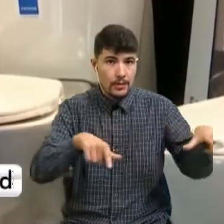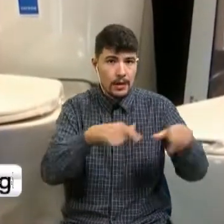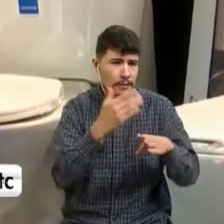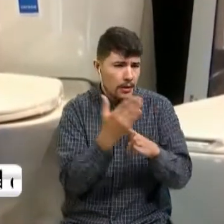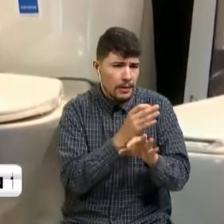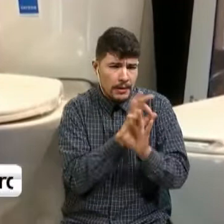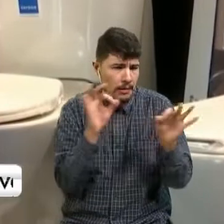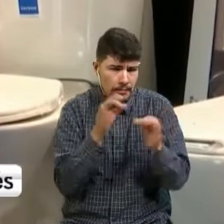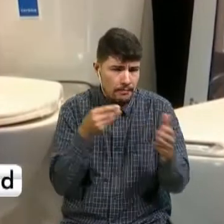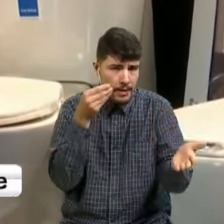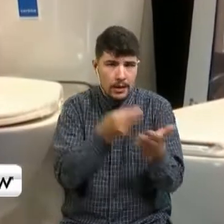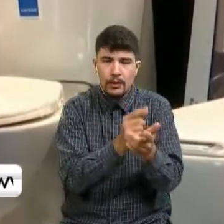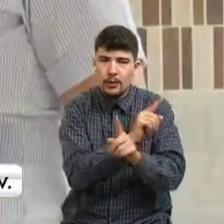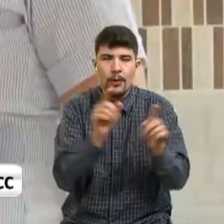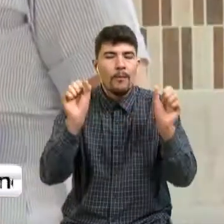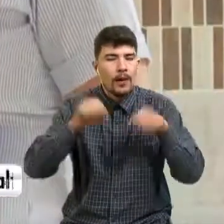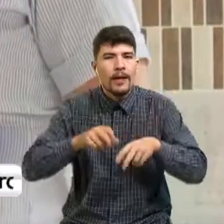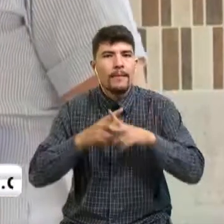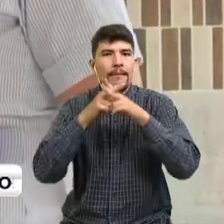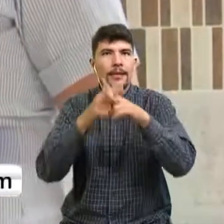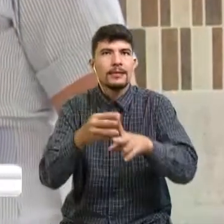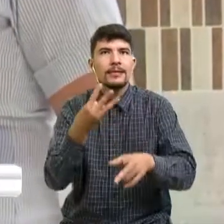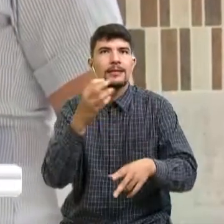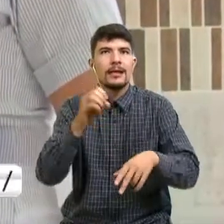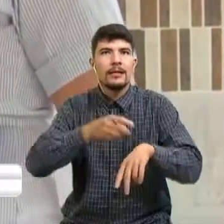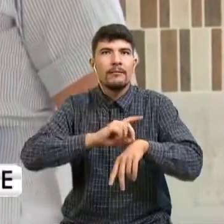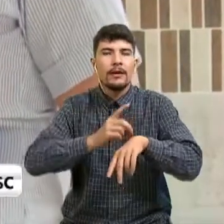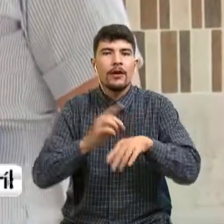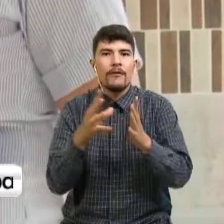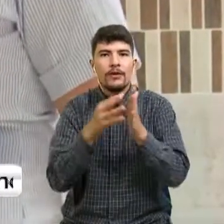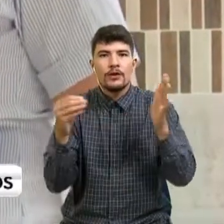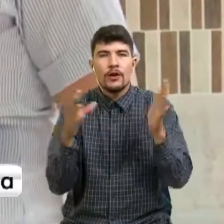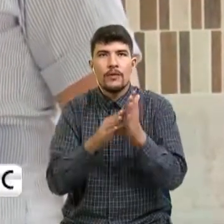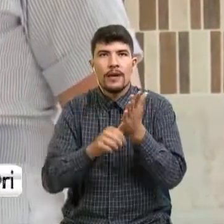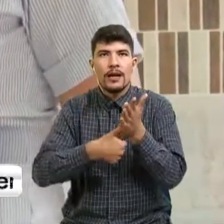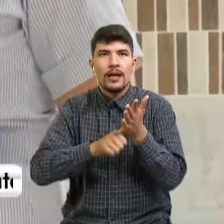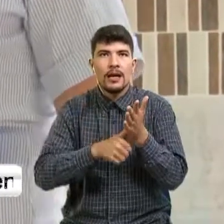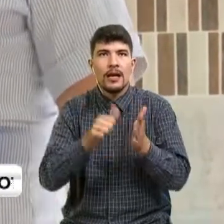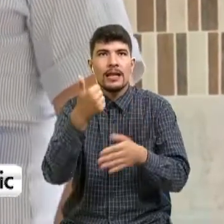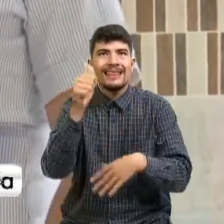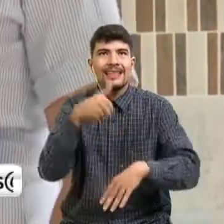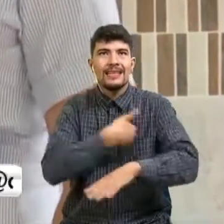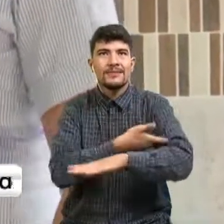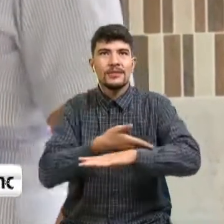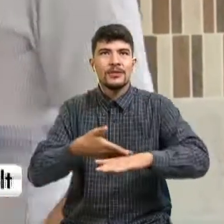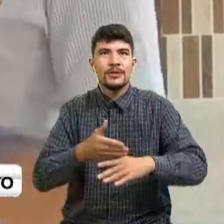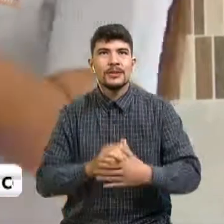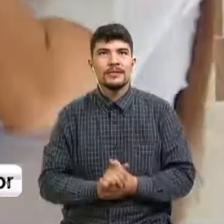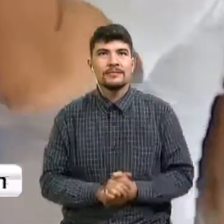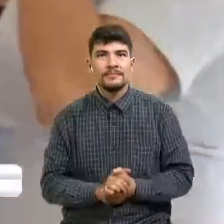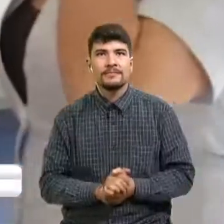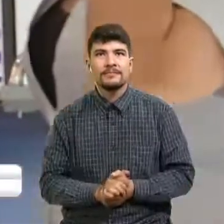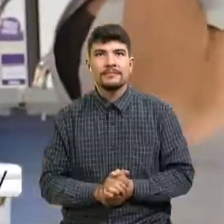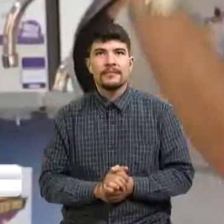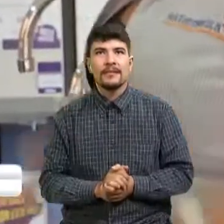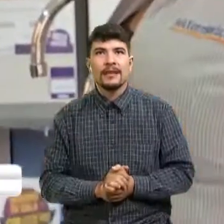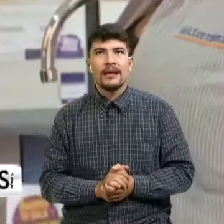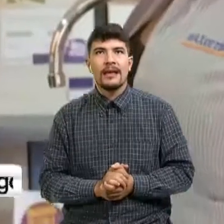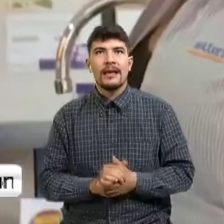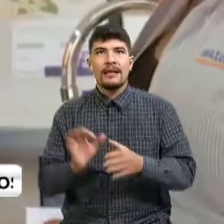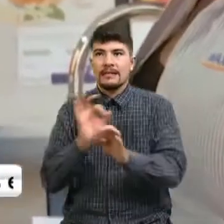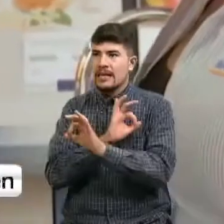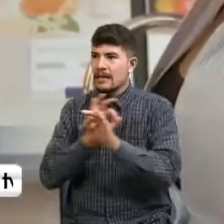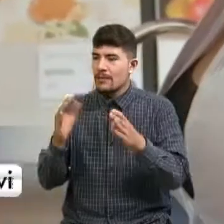para cancelar. Te financiamos en media hora solo con la fotocopia de tu cédula hasta 10 millones de pesos. Entonces, no hay ninguna excusa para